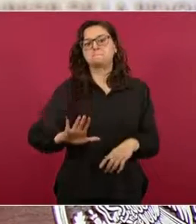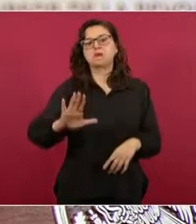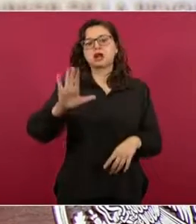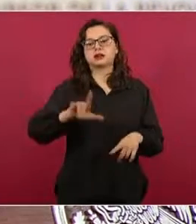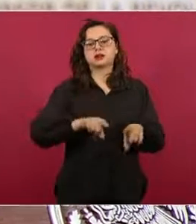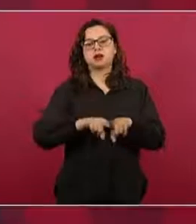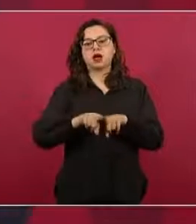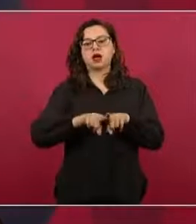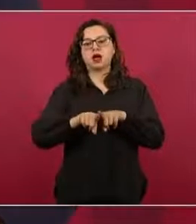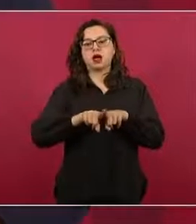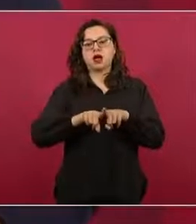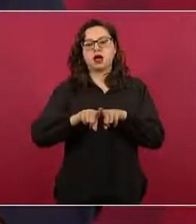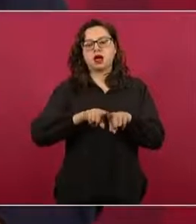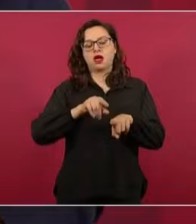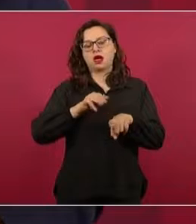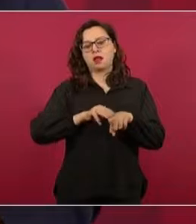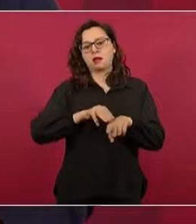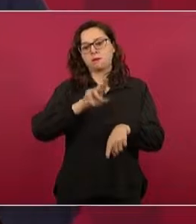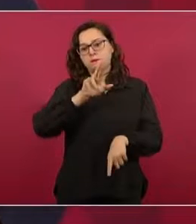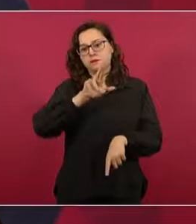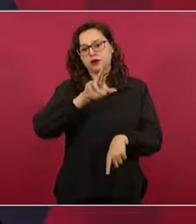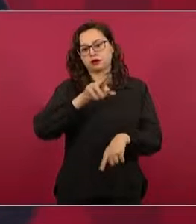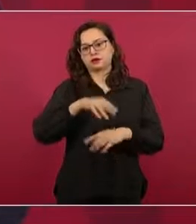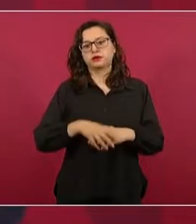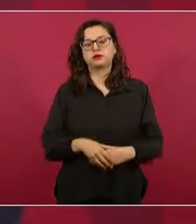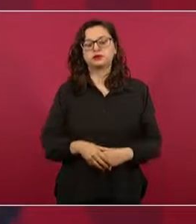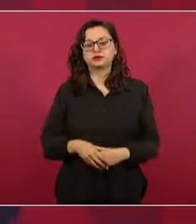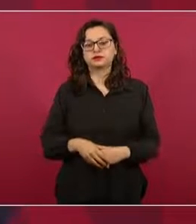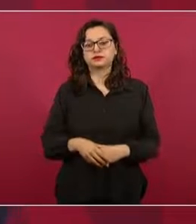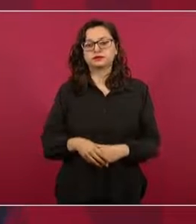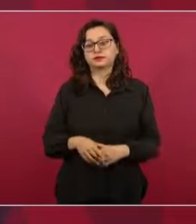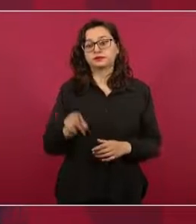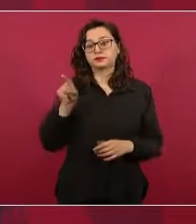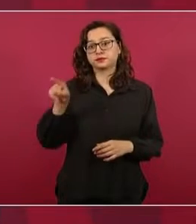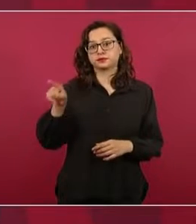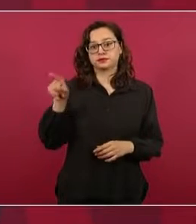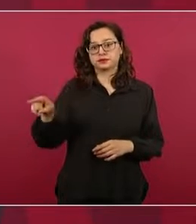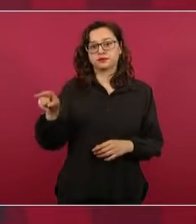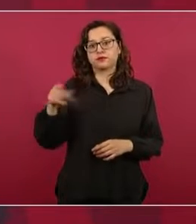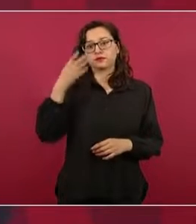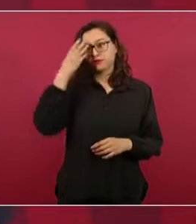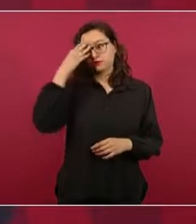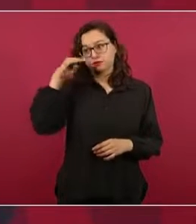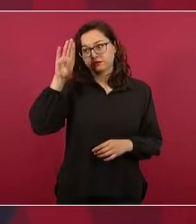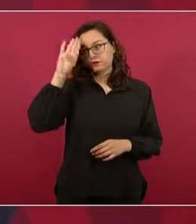Me entregaron en Cuba la condecoración. José Martí,